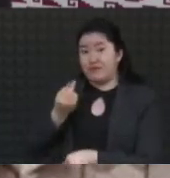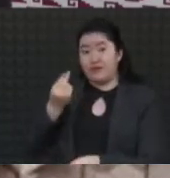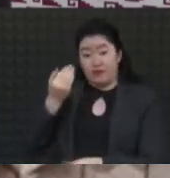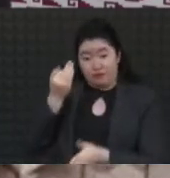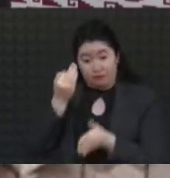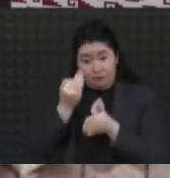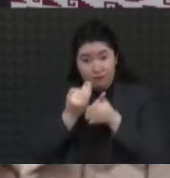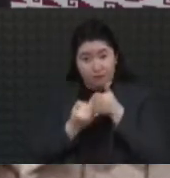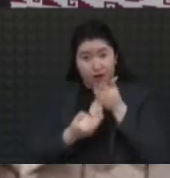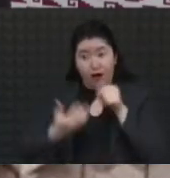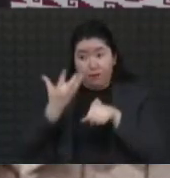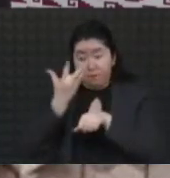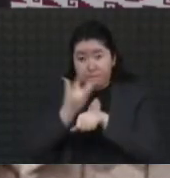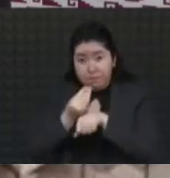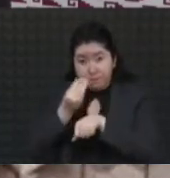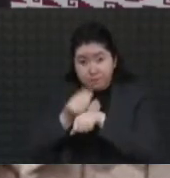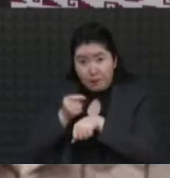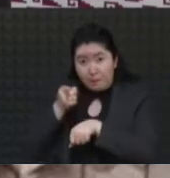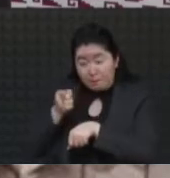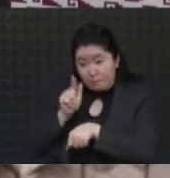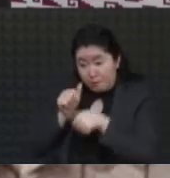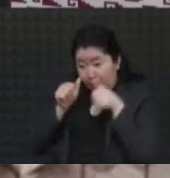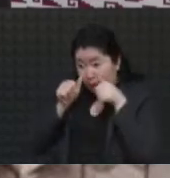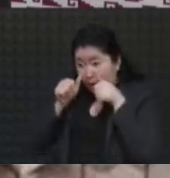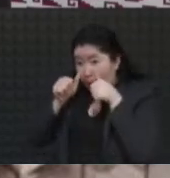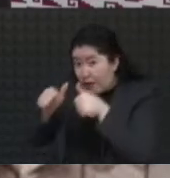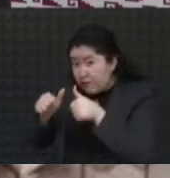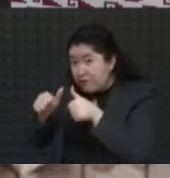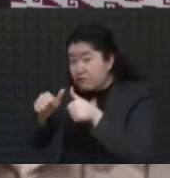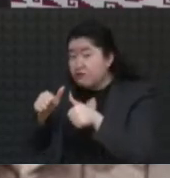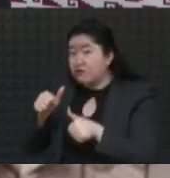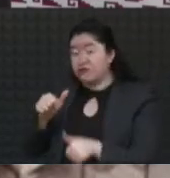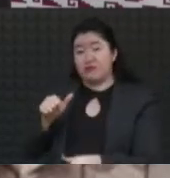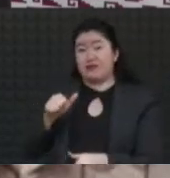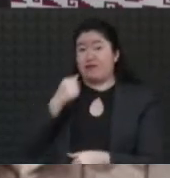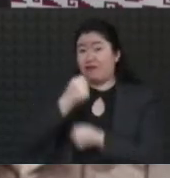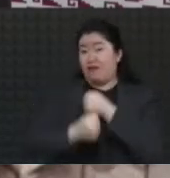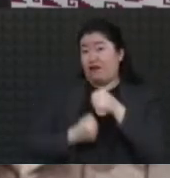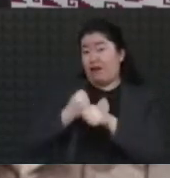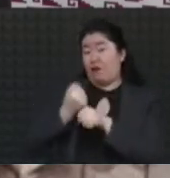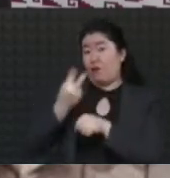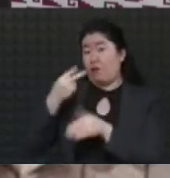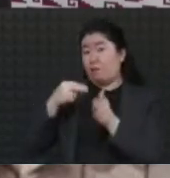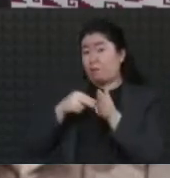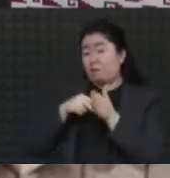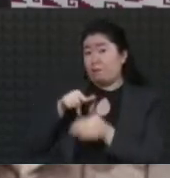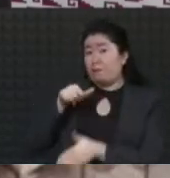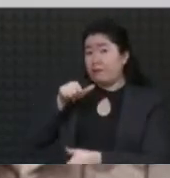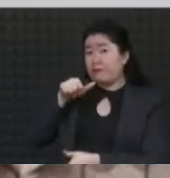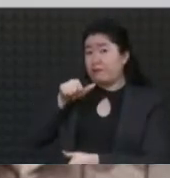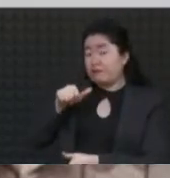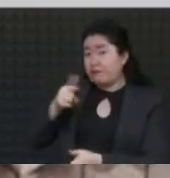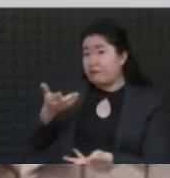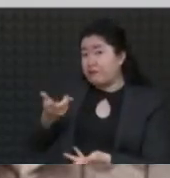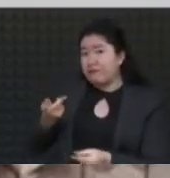desde 2017 de esa línea o de esa parte de la línea 12 del metro?